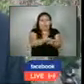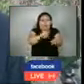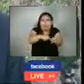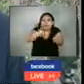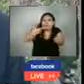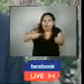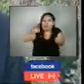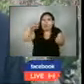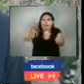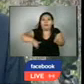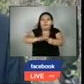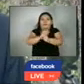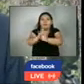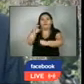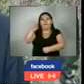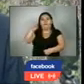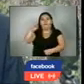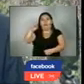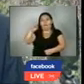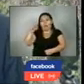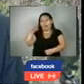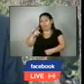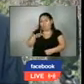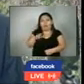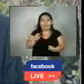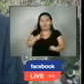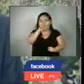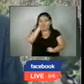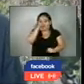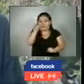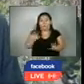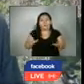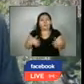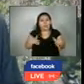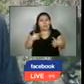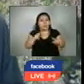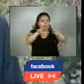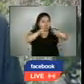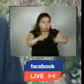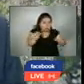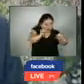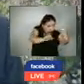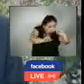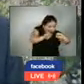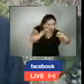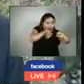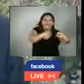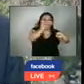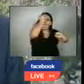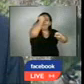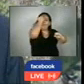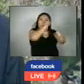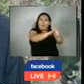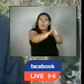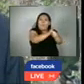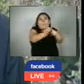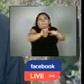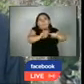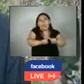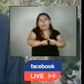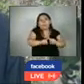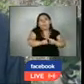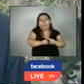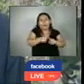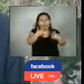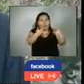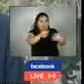que ya existe a través del secuenciador que se tiene, porque tal vez no tienen los reactivos suficientes para detectarlo. Pero como las muestras que tiene